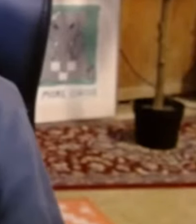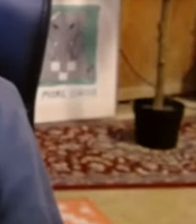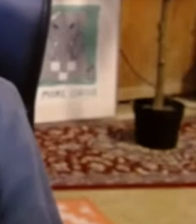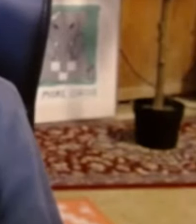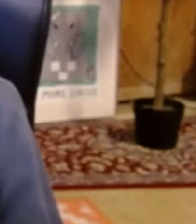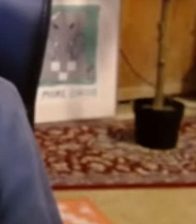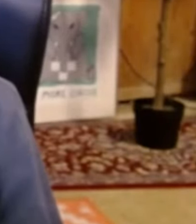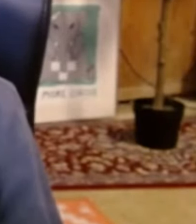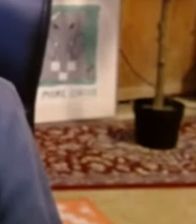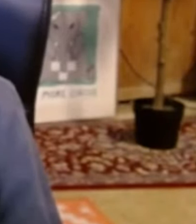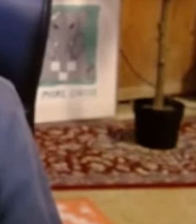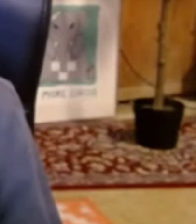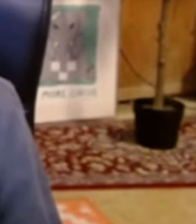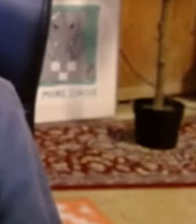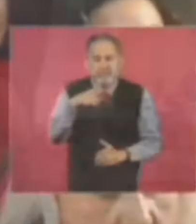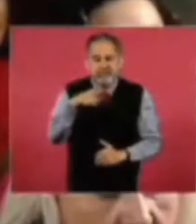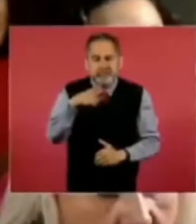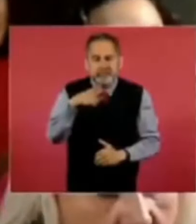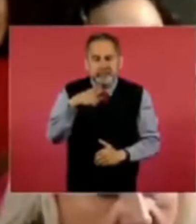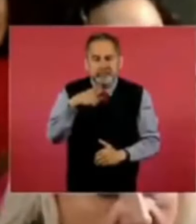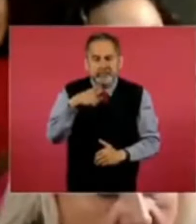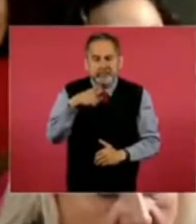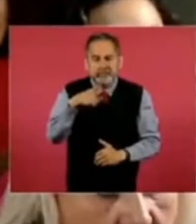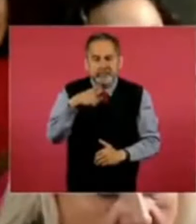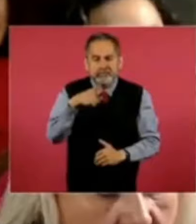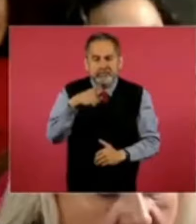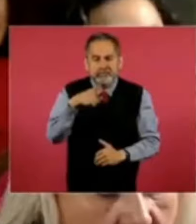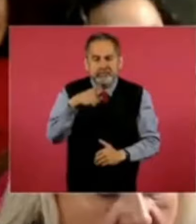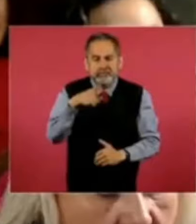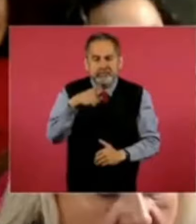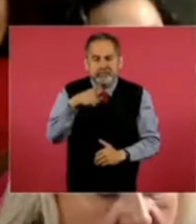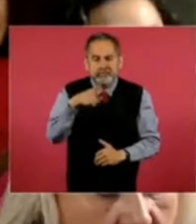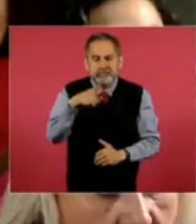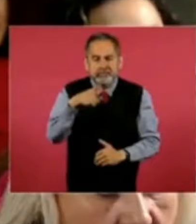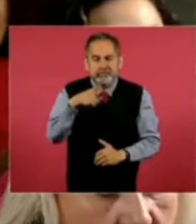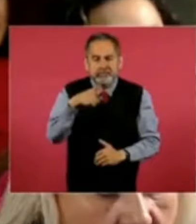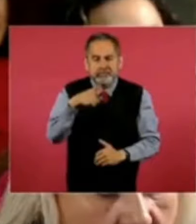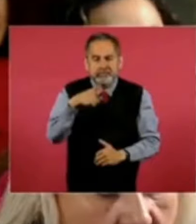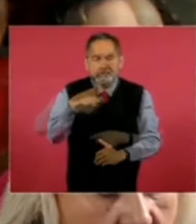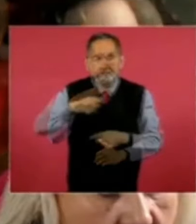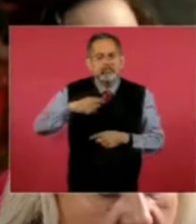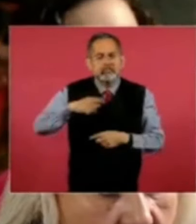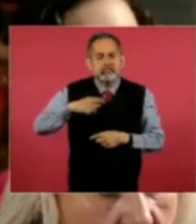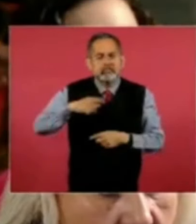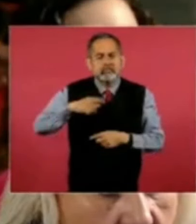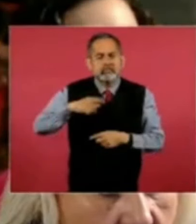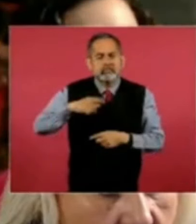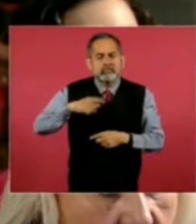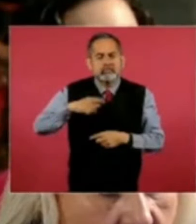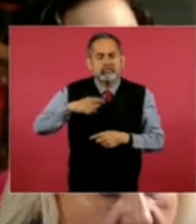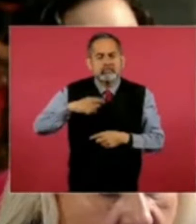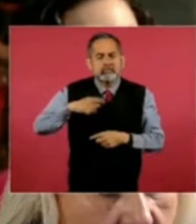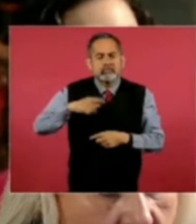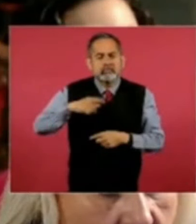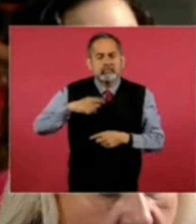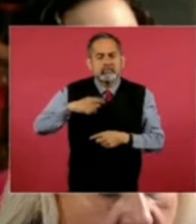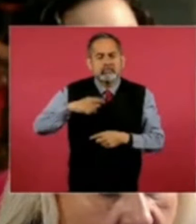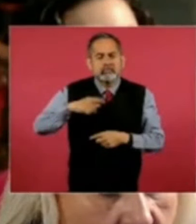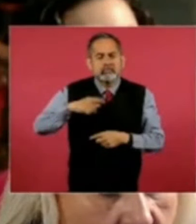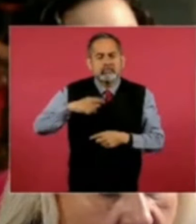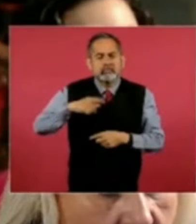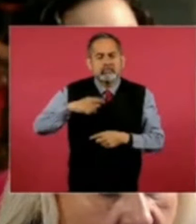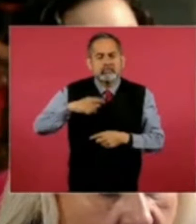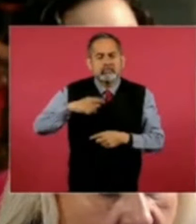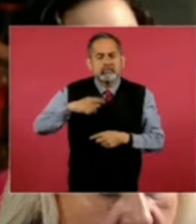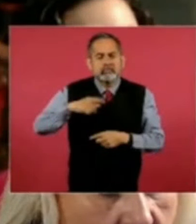ahí en la mañanera y que pues incurrió en una serie de ataques, de recriminaciones que